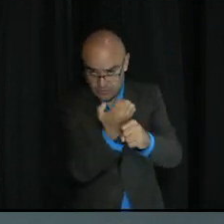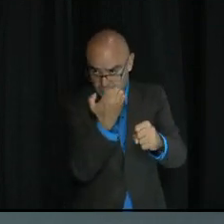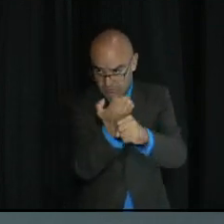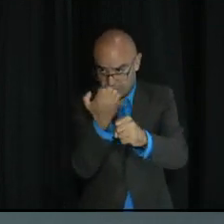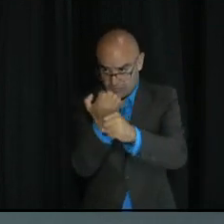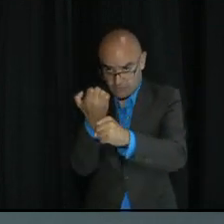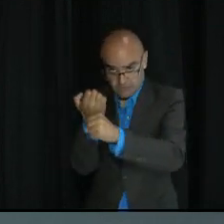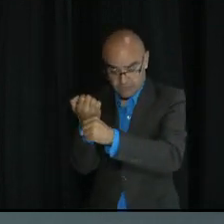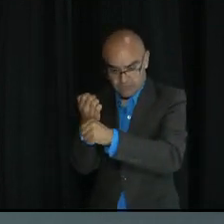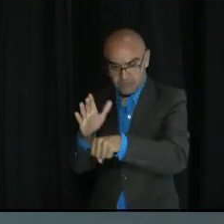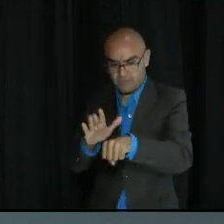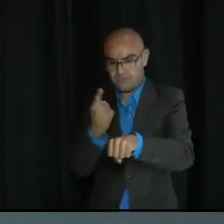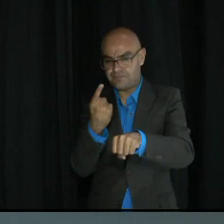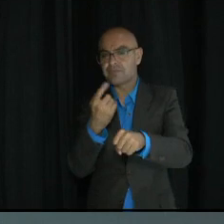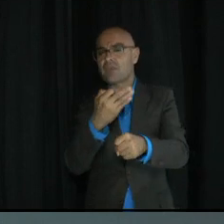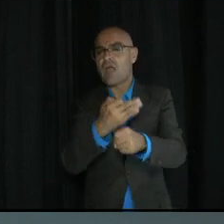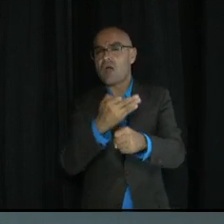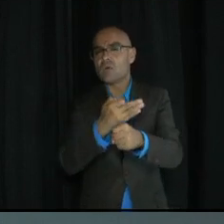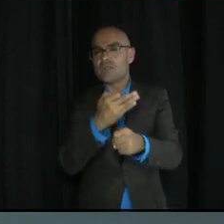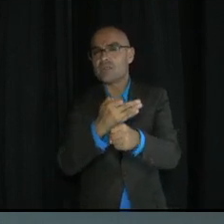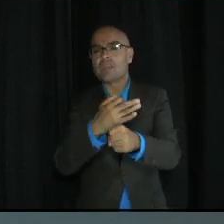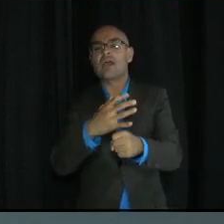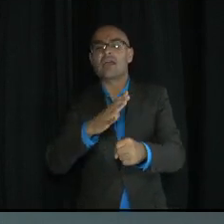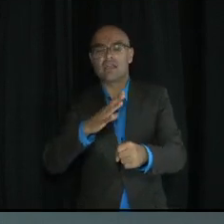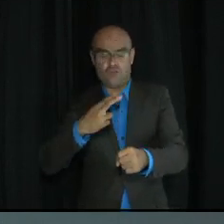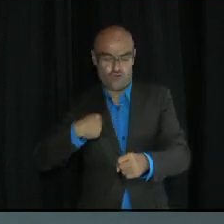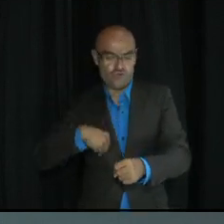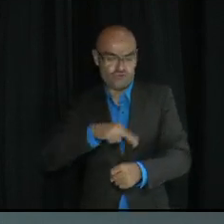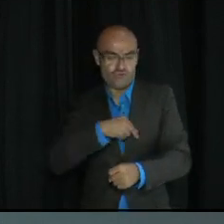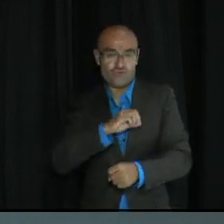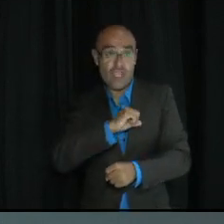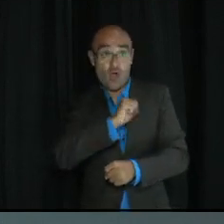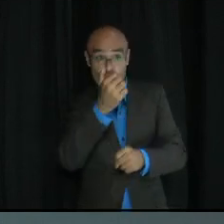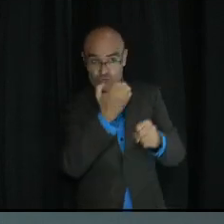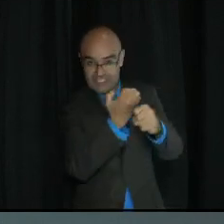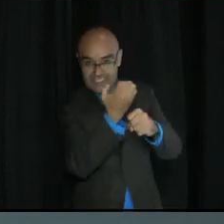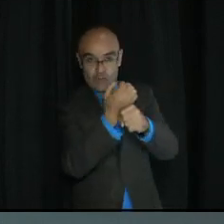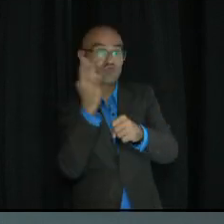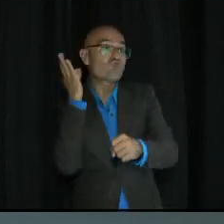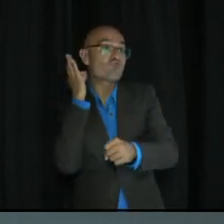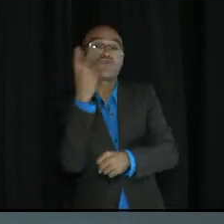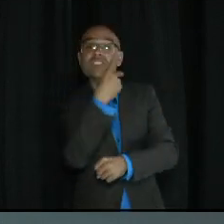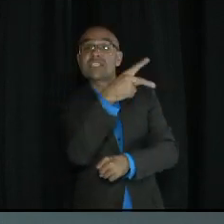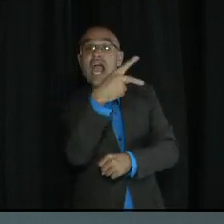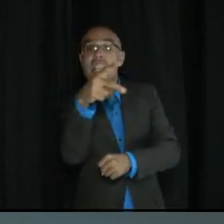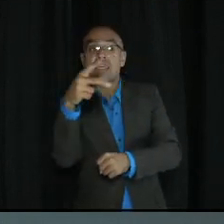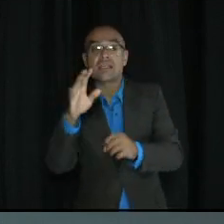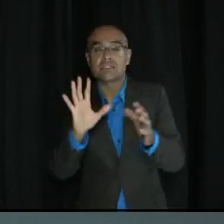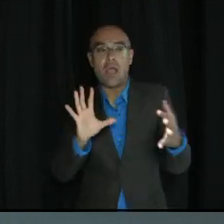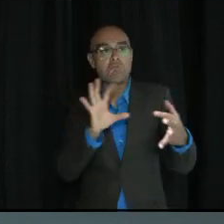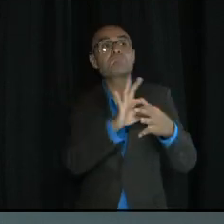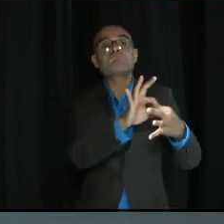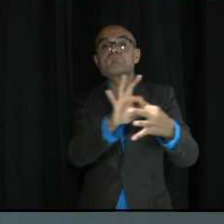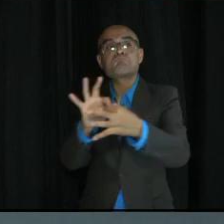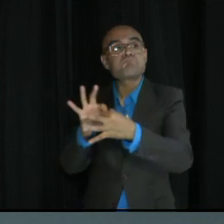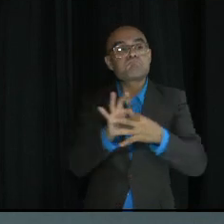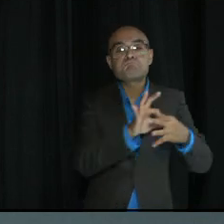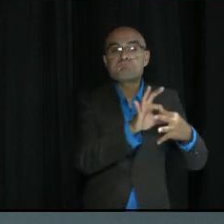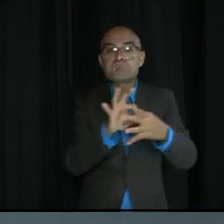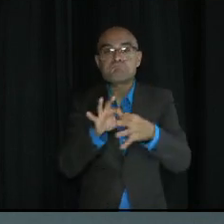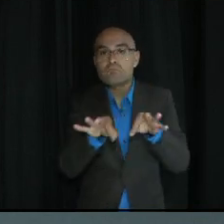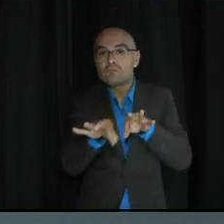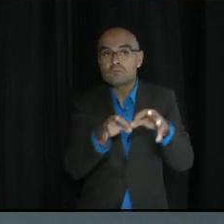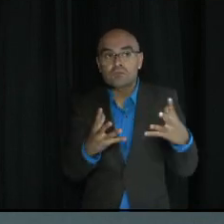ya actualmente hemos estado colaborando con fiscalías de otros estados. Entonces, es muy importante porque a final de